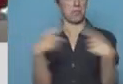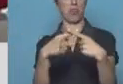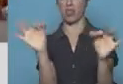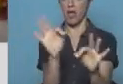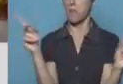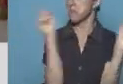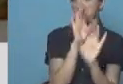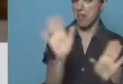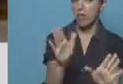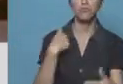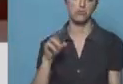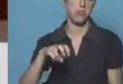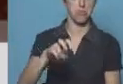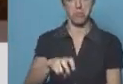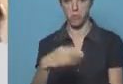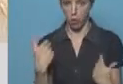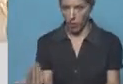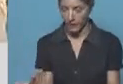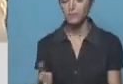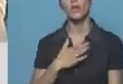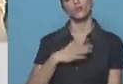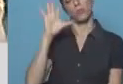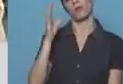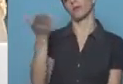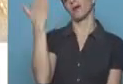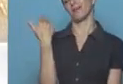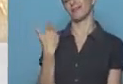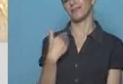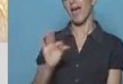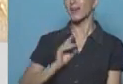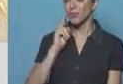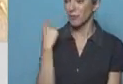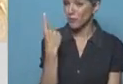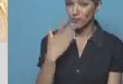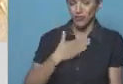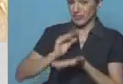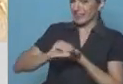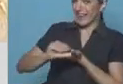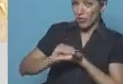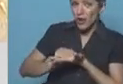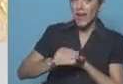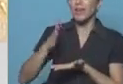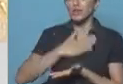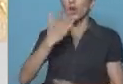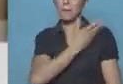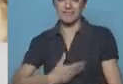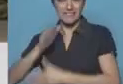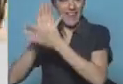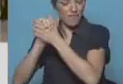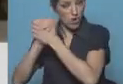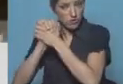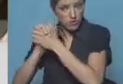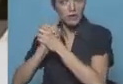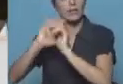sin problemas. Yo me acuerdo lo que fue, chicos, el 2001, yo era senadora. Yo tuve que salir con el presidente Alfonsín, que también